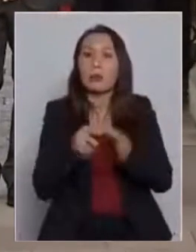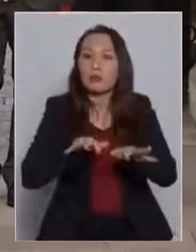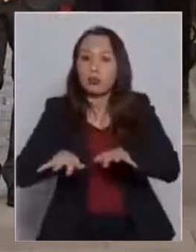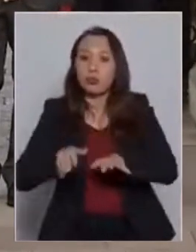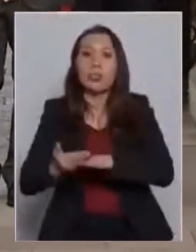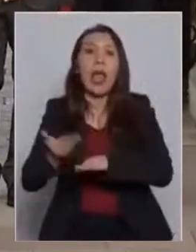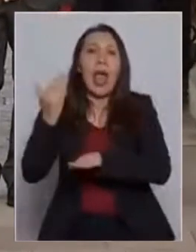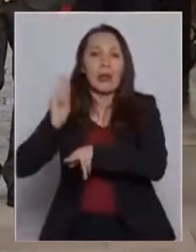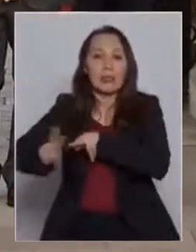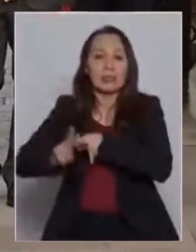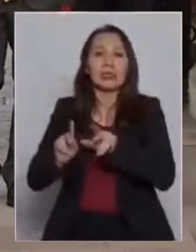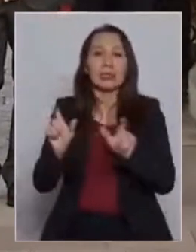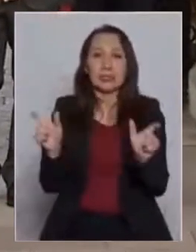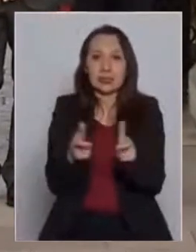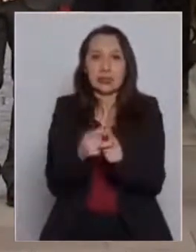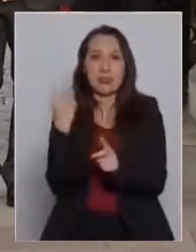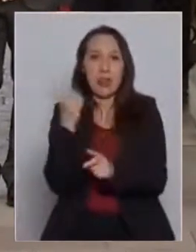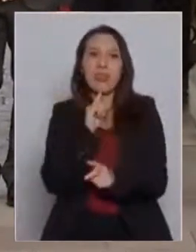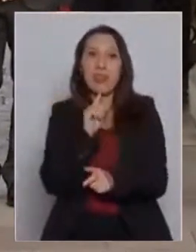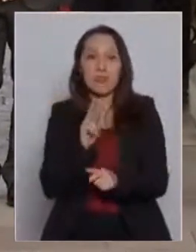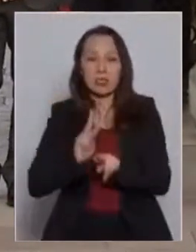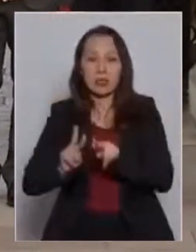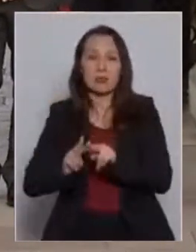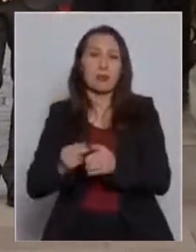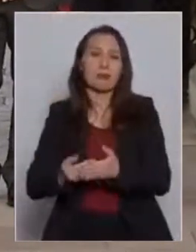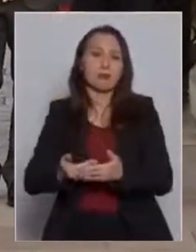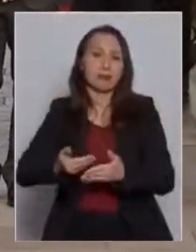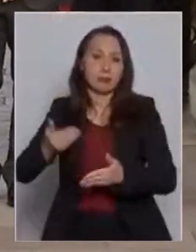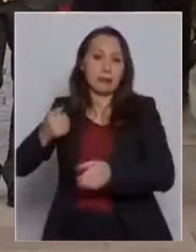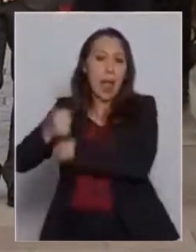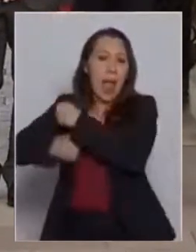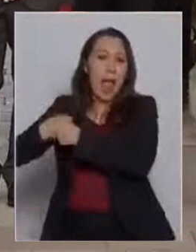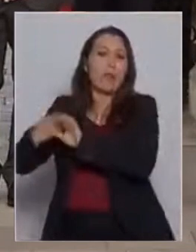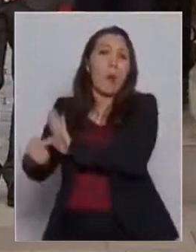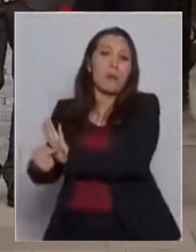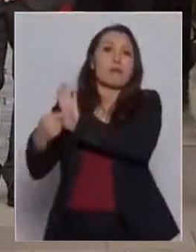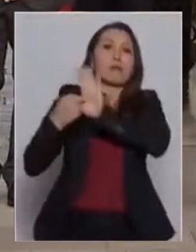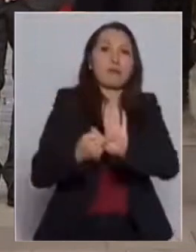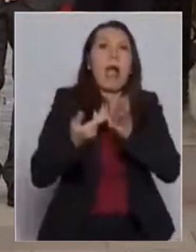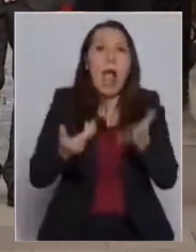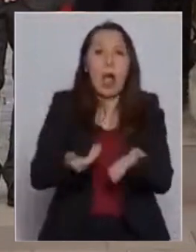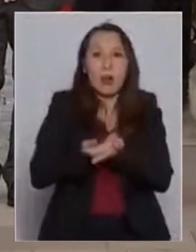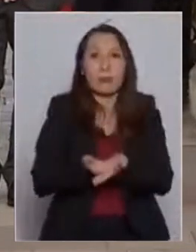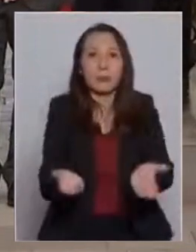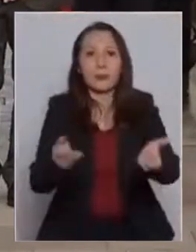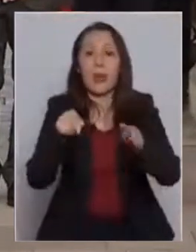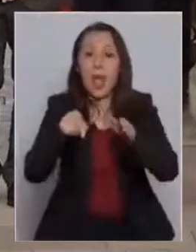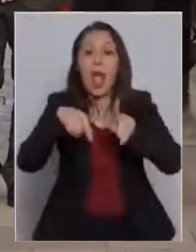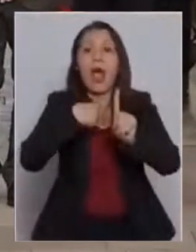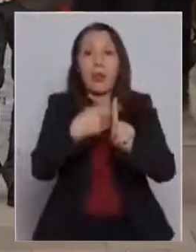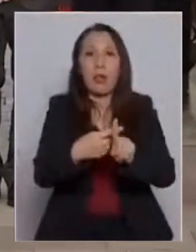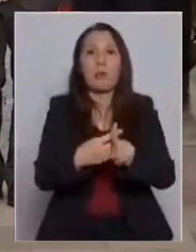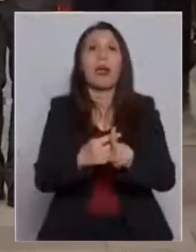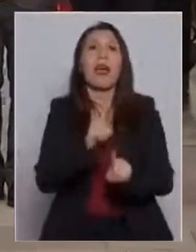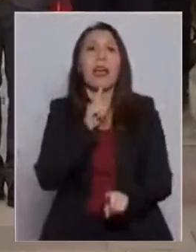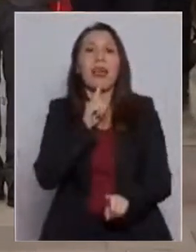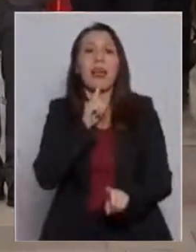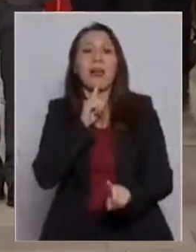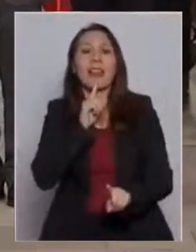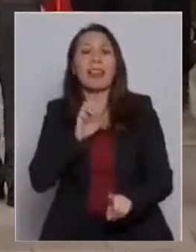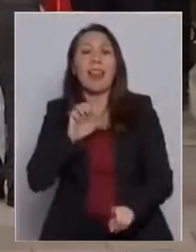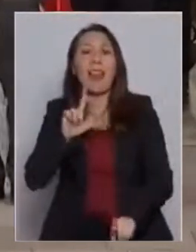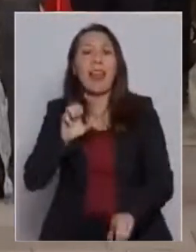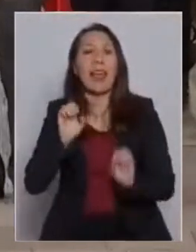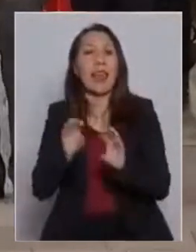lo largo de los años. Además de eso, tendremos teleclases, que esos serán módulos elaborados por el